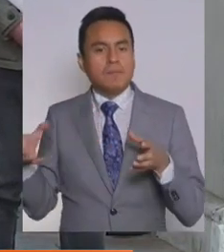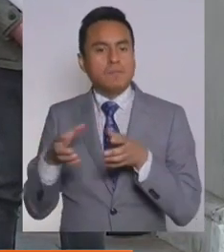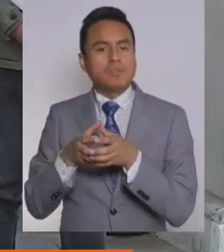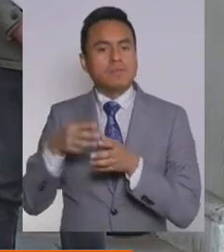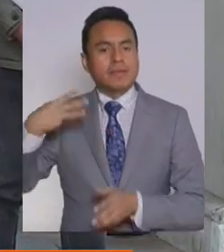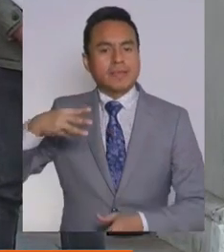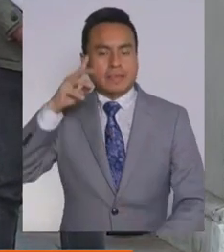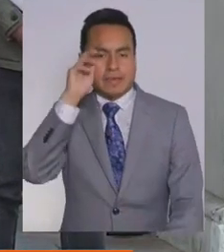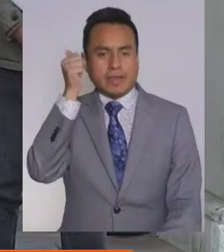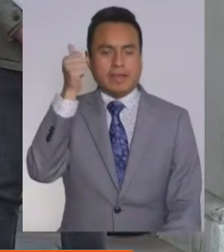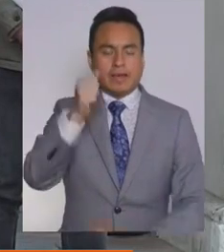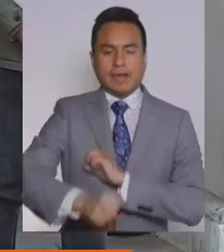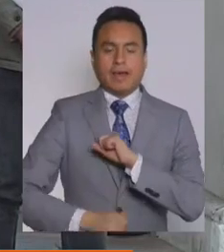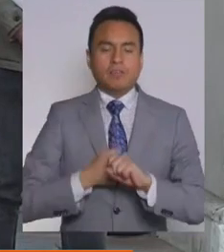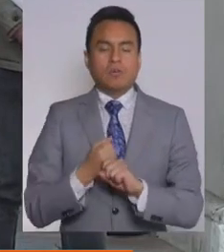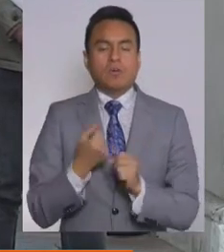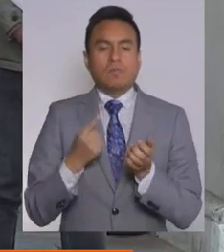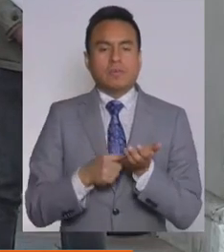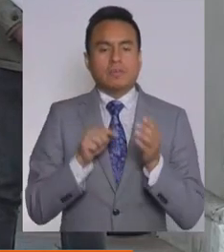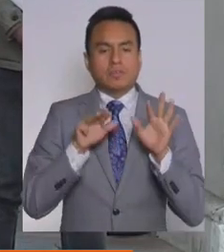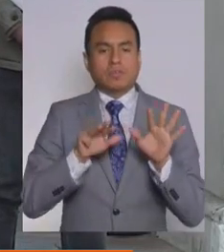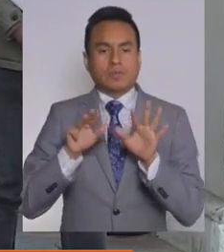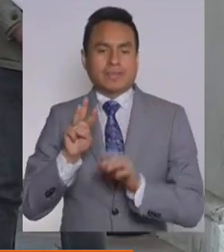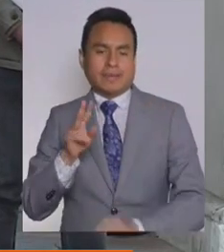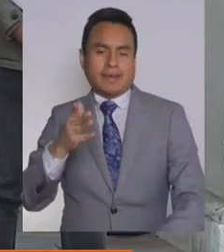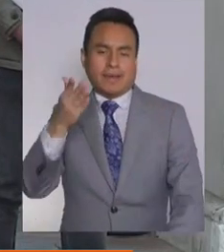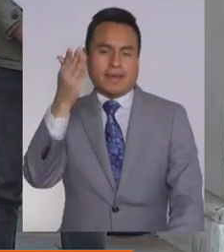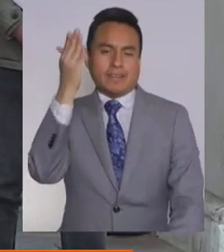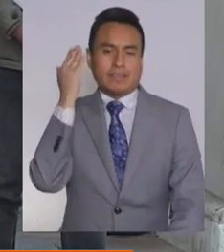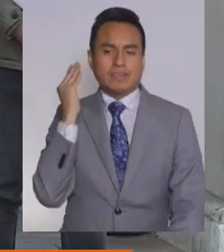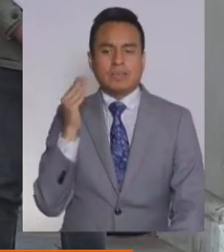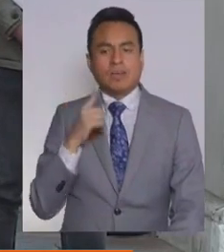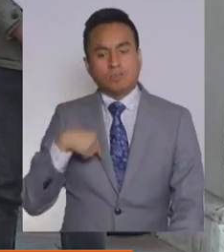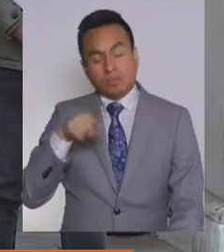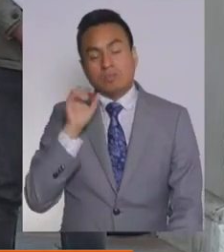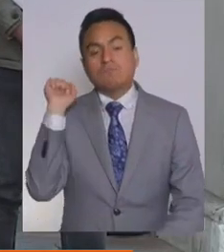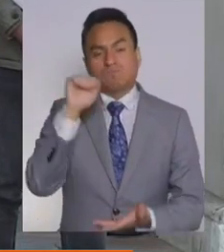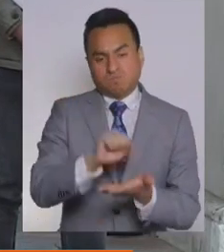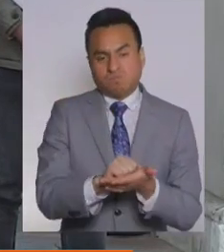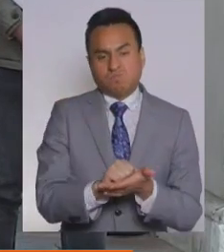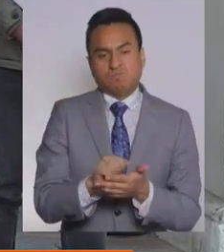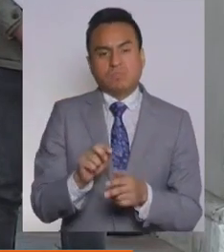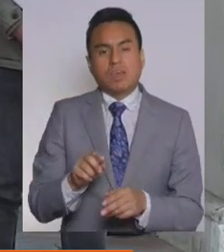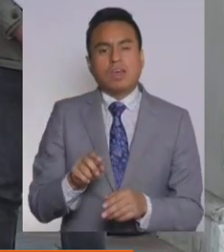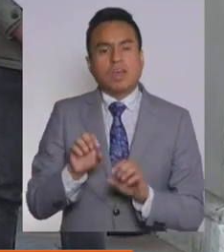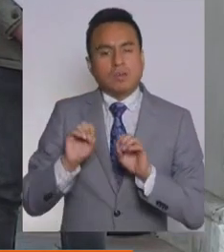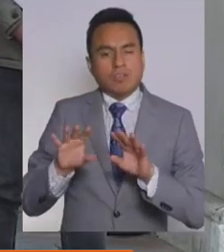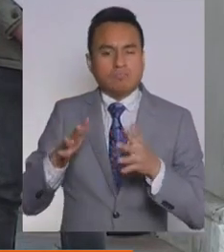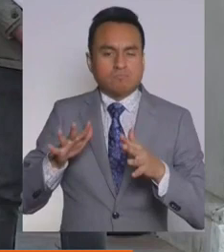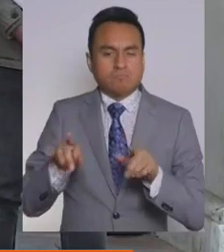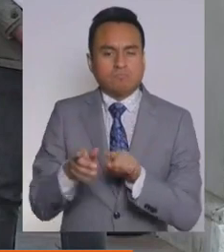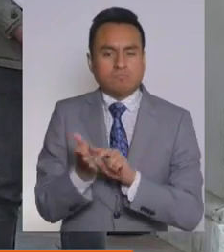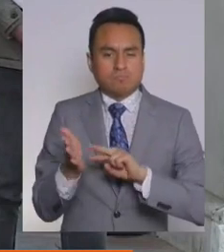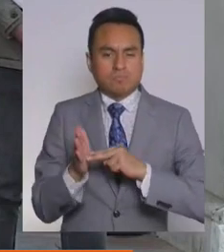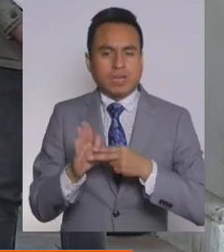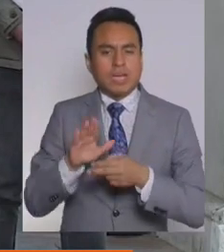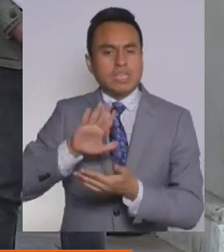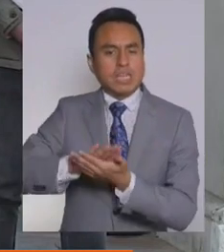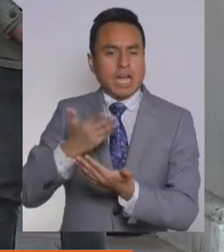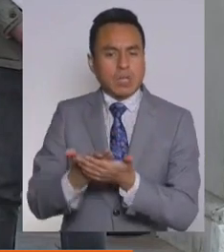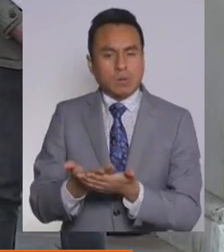fue creada en el año 1993 y ya reclamábamos que teníamos déficit en educación y en salud. Por lo